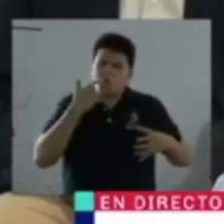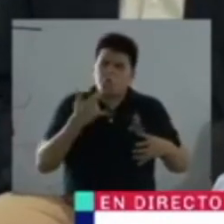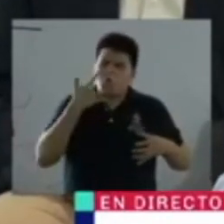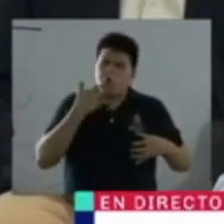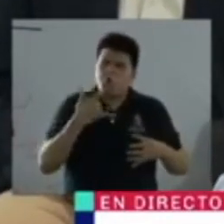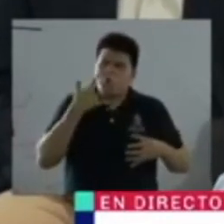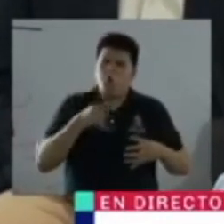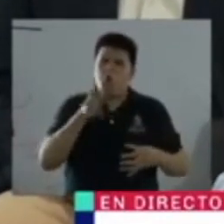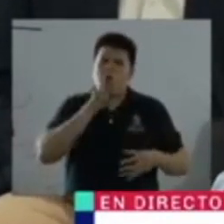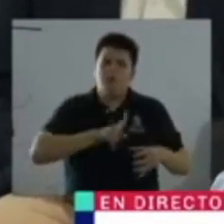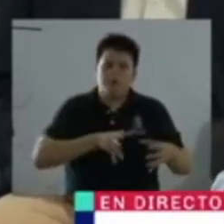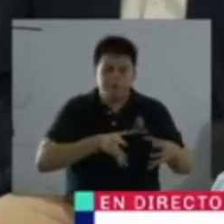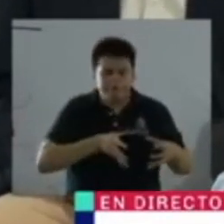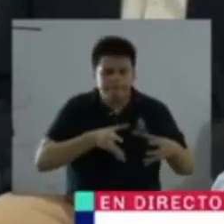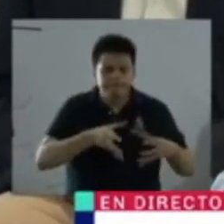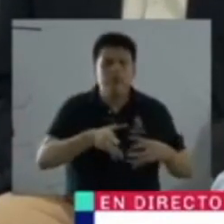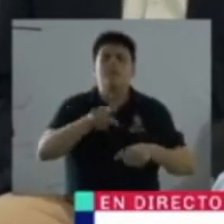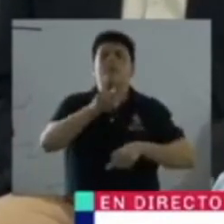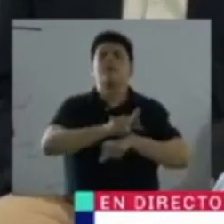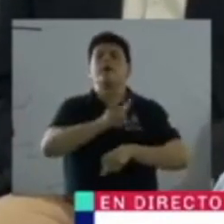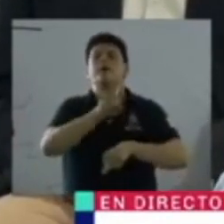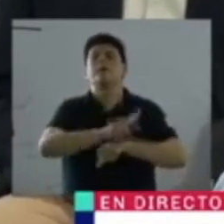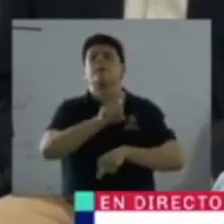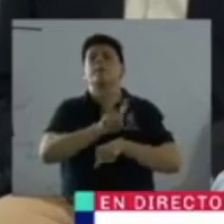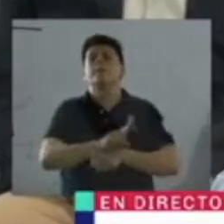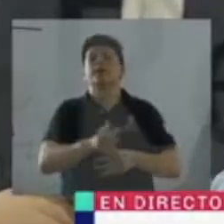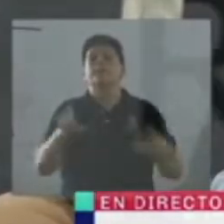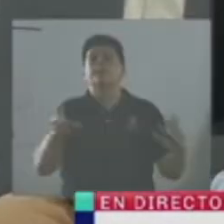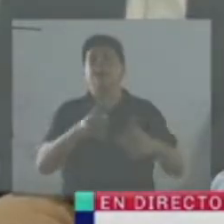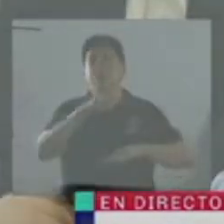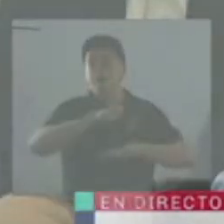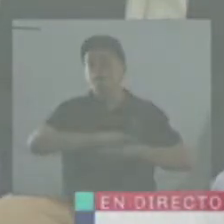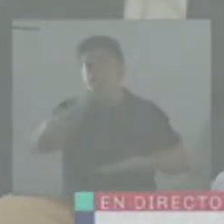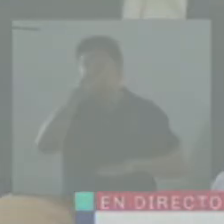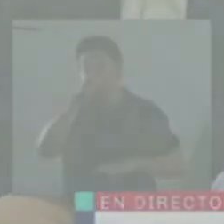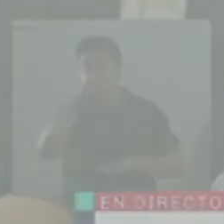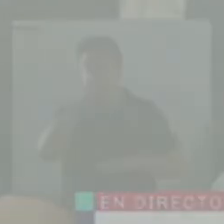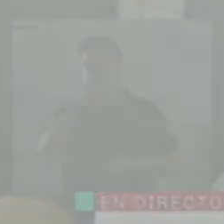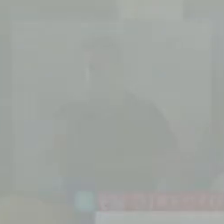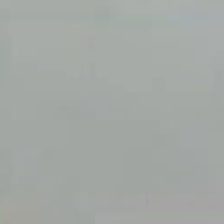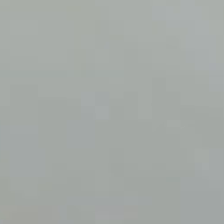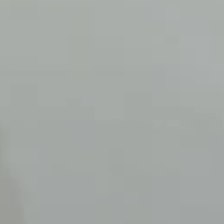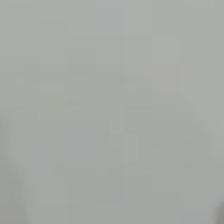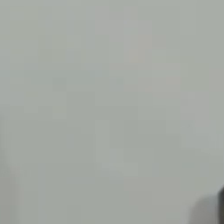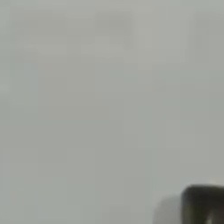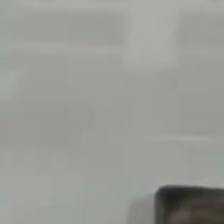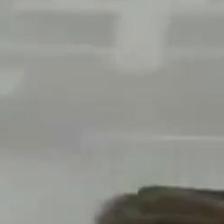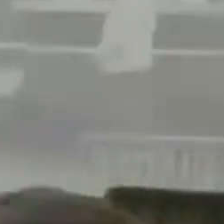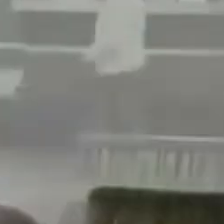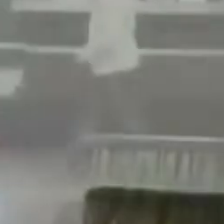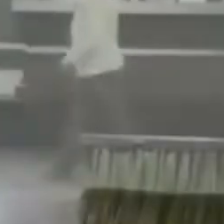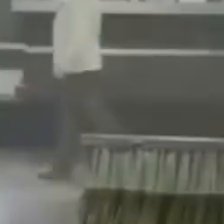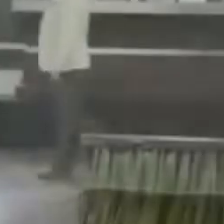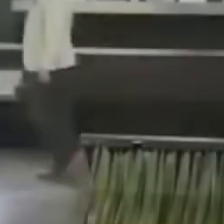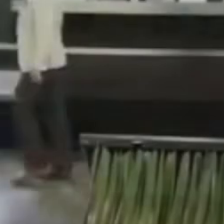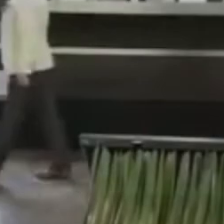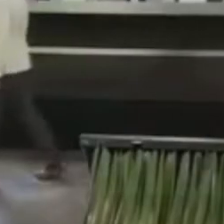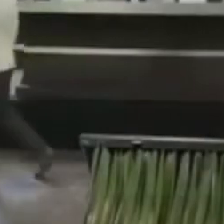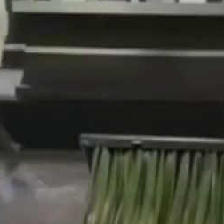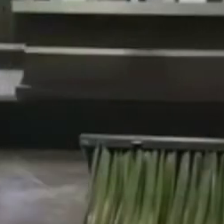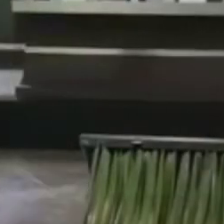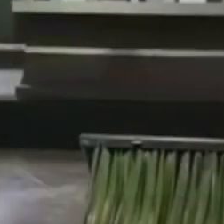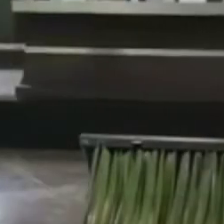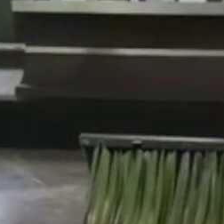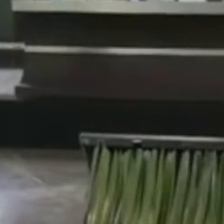que podamos cada día generar más confianza, no solo entre